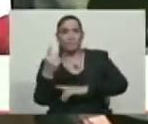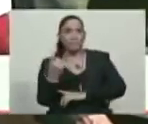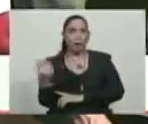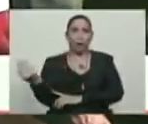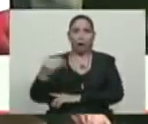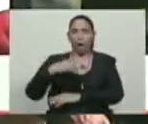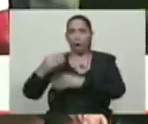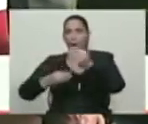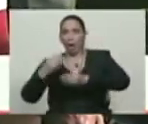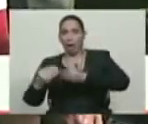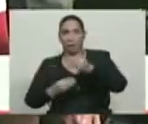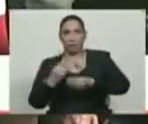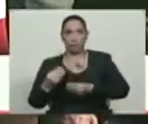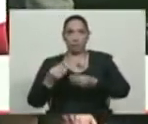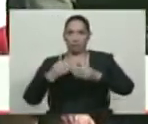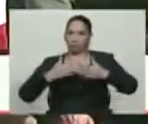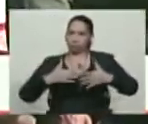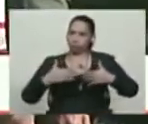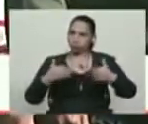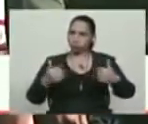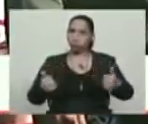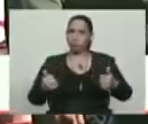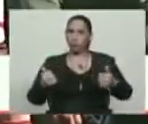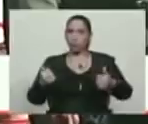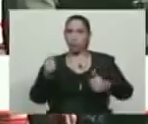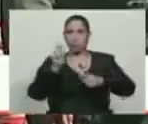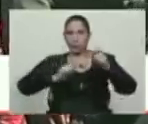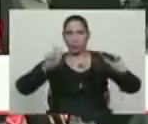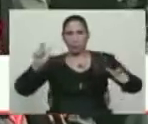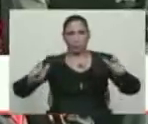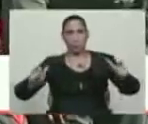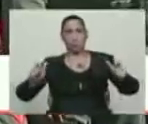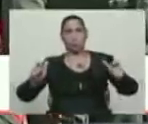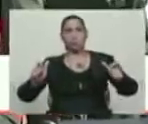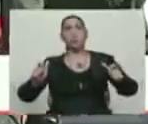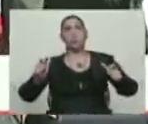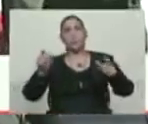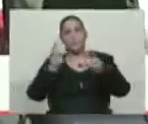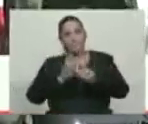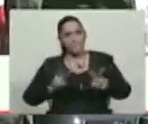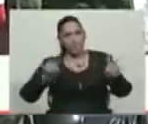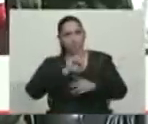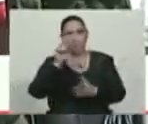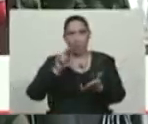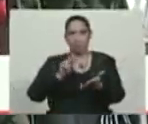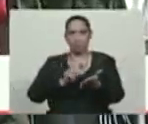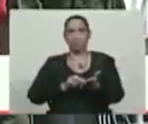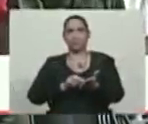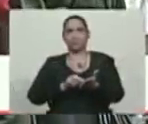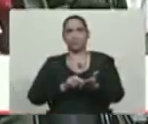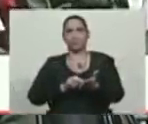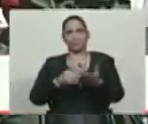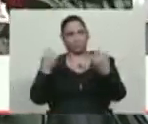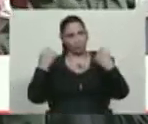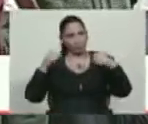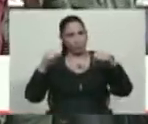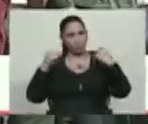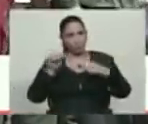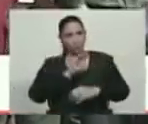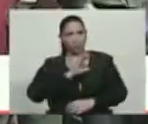seguridad ciudadana, para garantizar paz nacional, para garantizar ejercicio de la